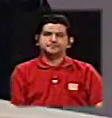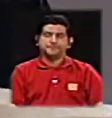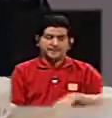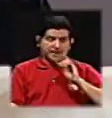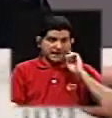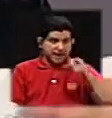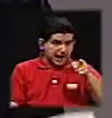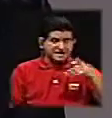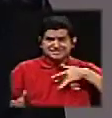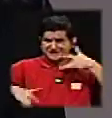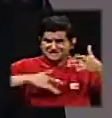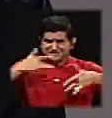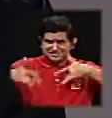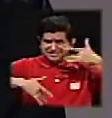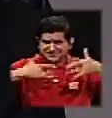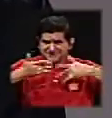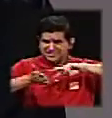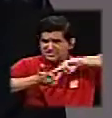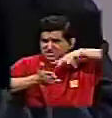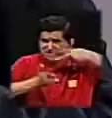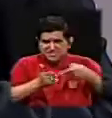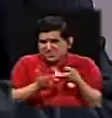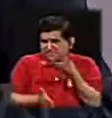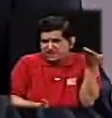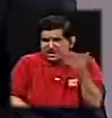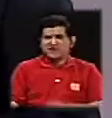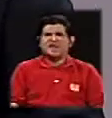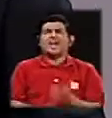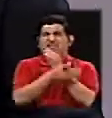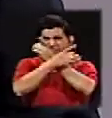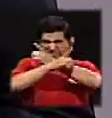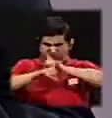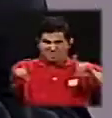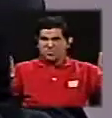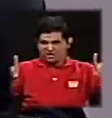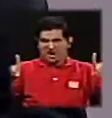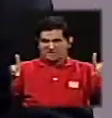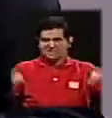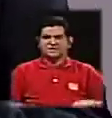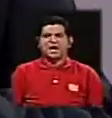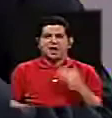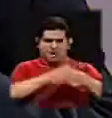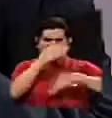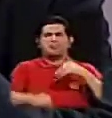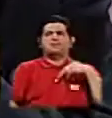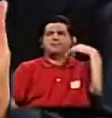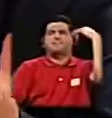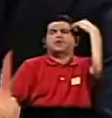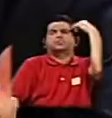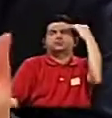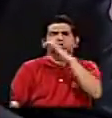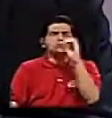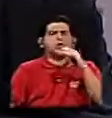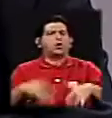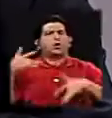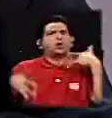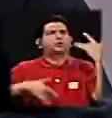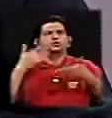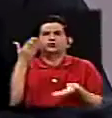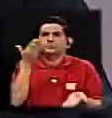Este es un síntoma de, de una democracia que está madurando, o es un síntoma